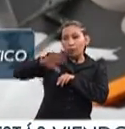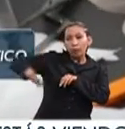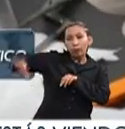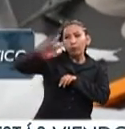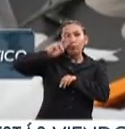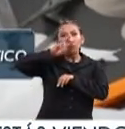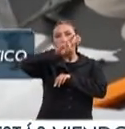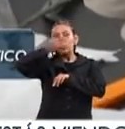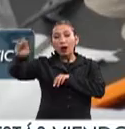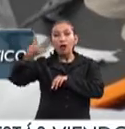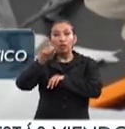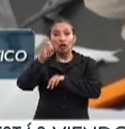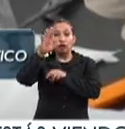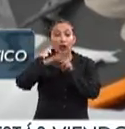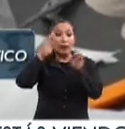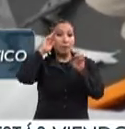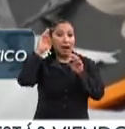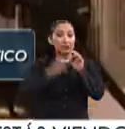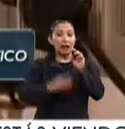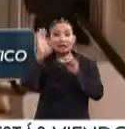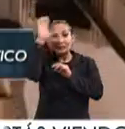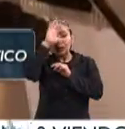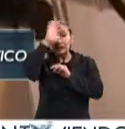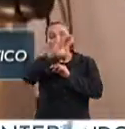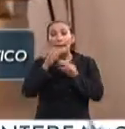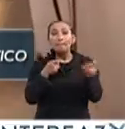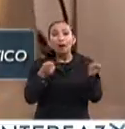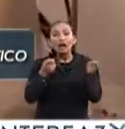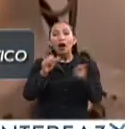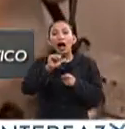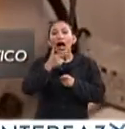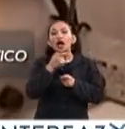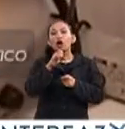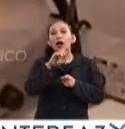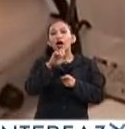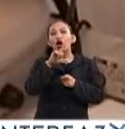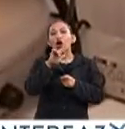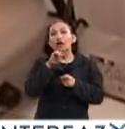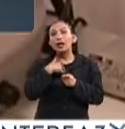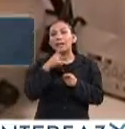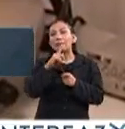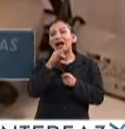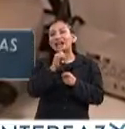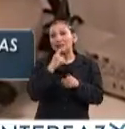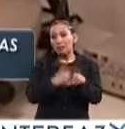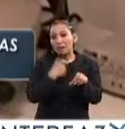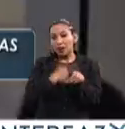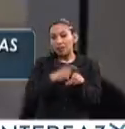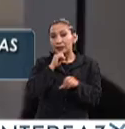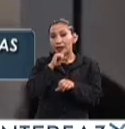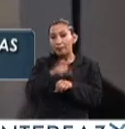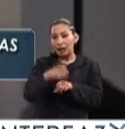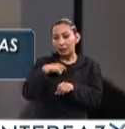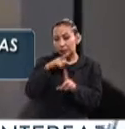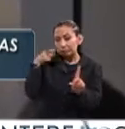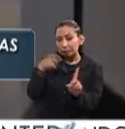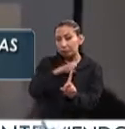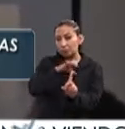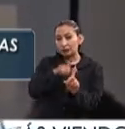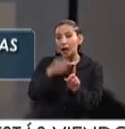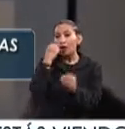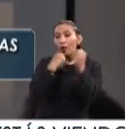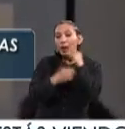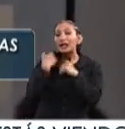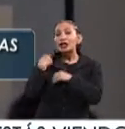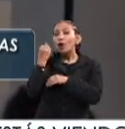Paisajístico, doctorado y maestría en Ciencias en Manejo Agroecológico de Plagas y Enfermedades, enfermedades, además de la especialidad en